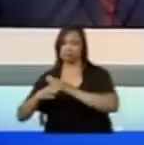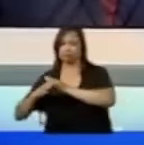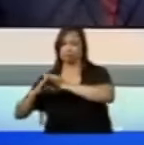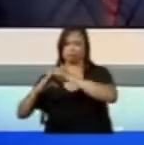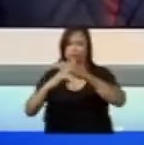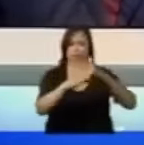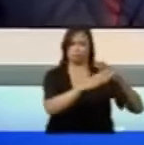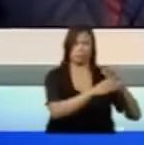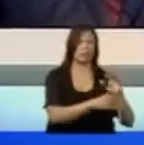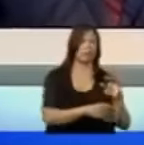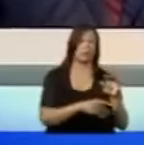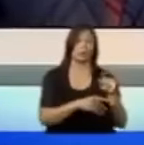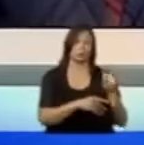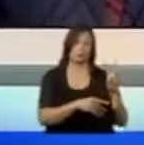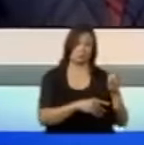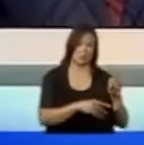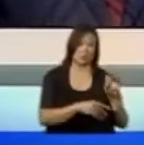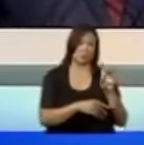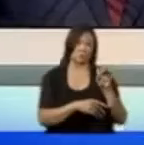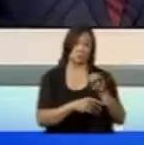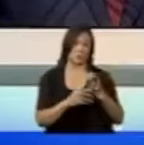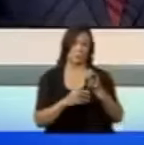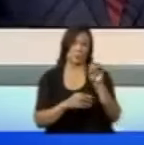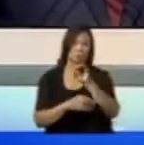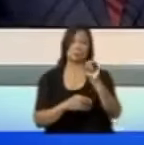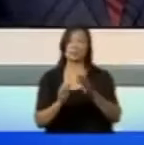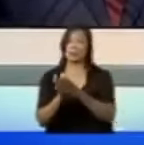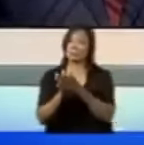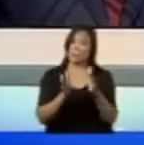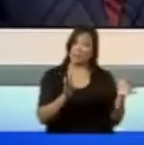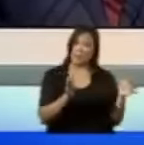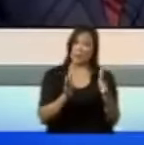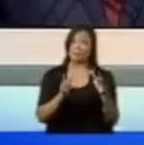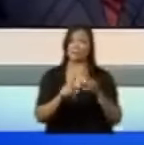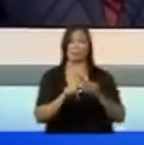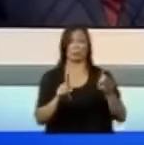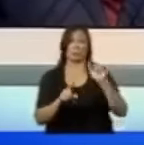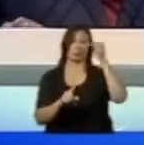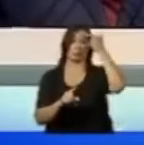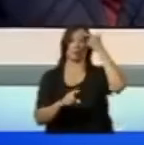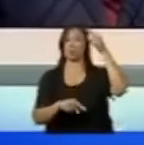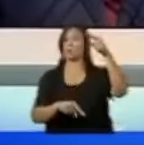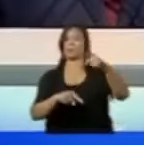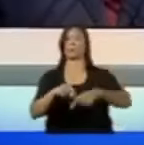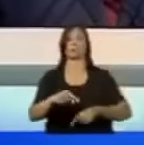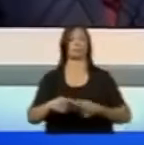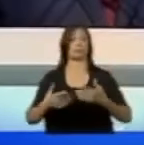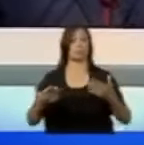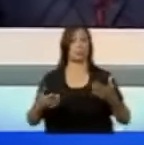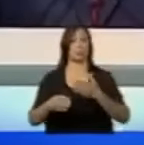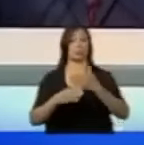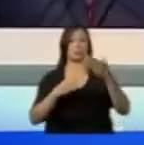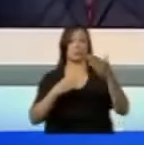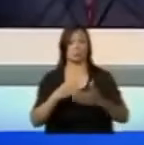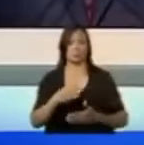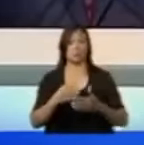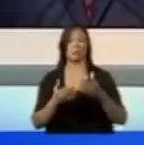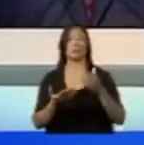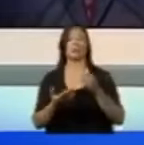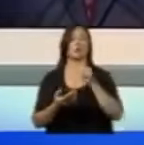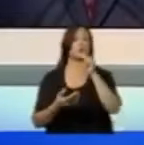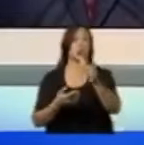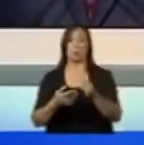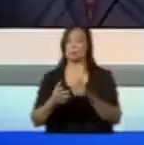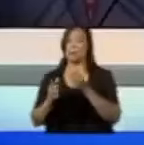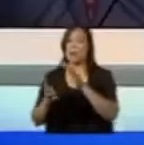construcción entre un 60 a un 80%. Sin embargo, este gobierno no ha podido concluirlas, no